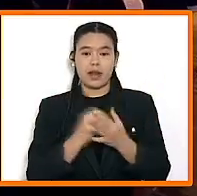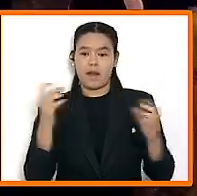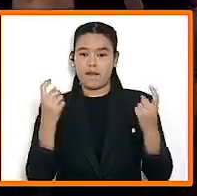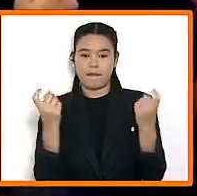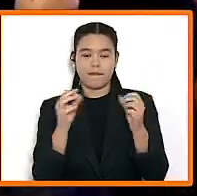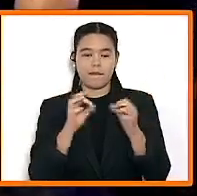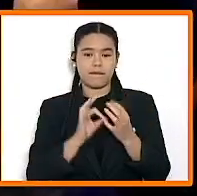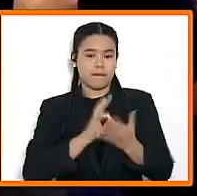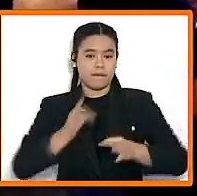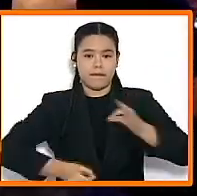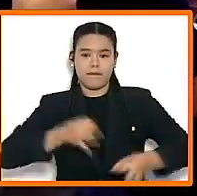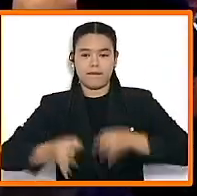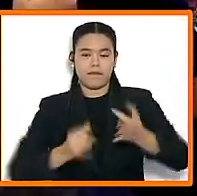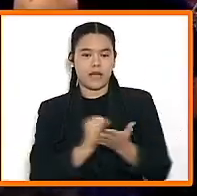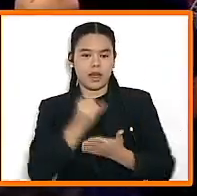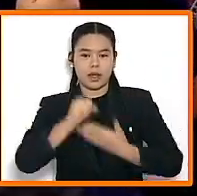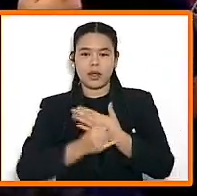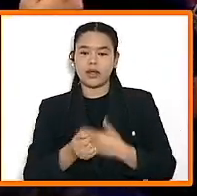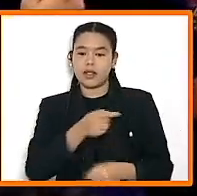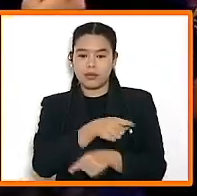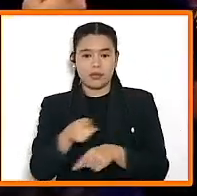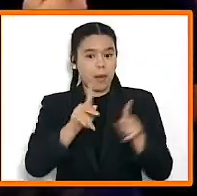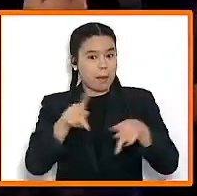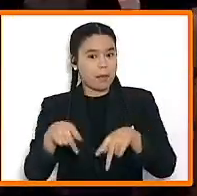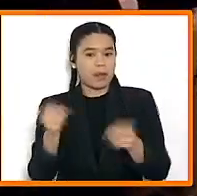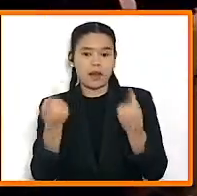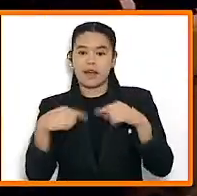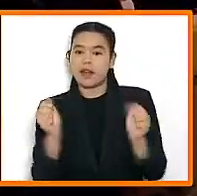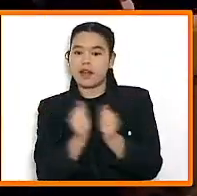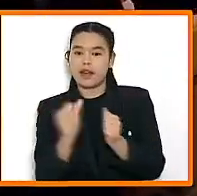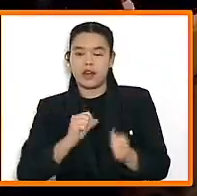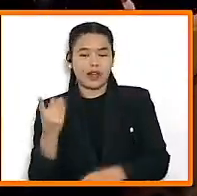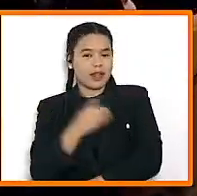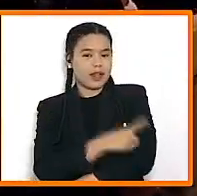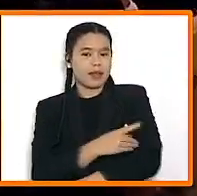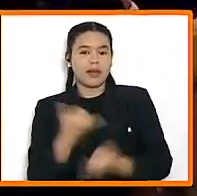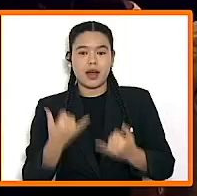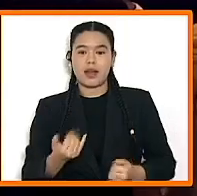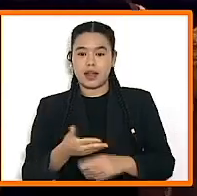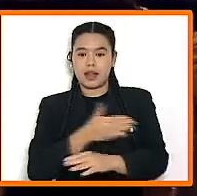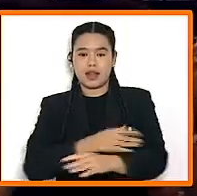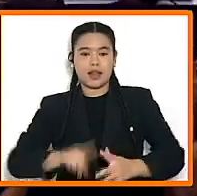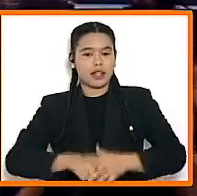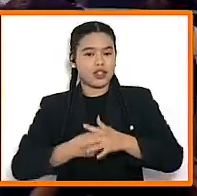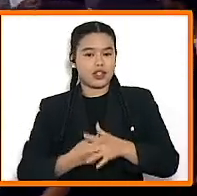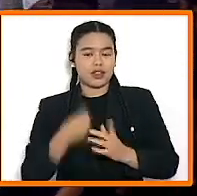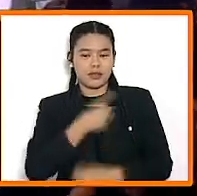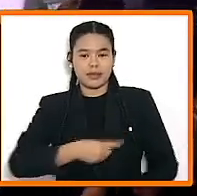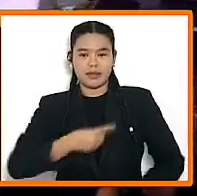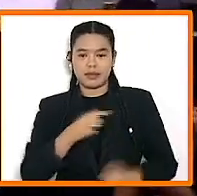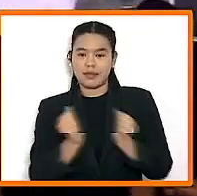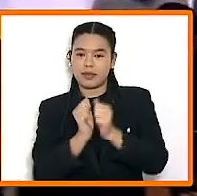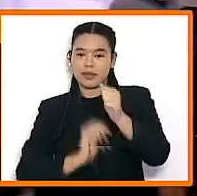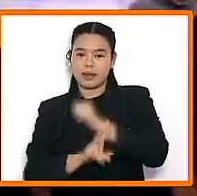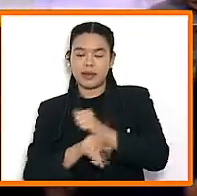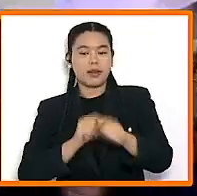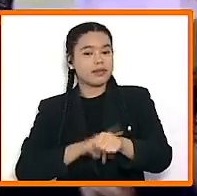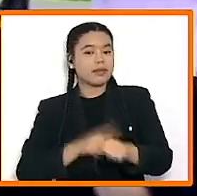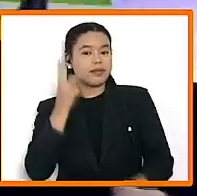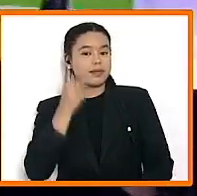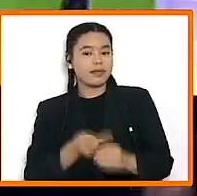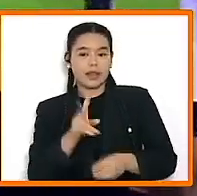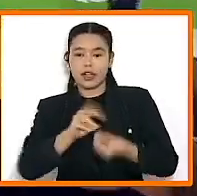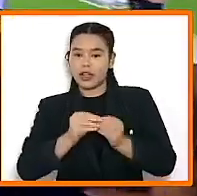público maravilloso que nos acompaña esta noche. Y sin más preámbulos, iniciamos la diversión con premiados. Espero que tengas tu boleto en mano porque se vienen tus dos